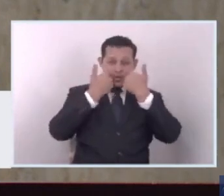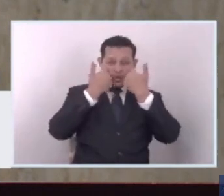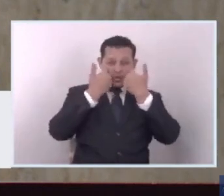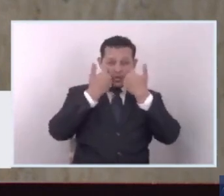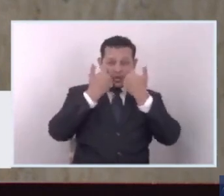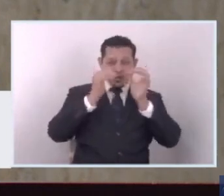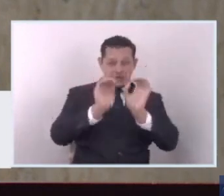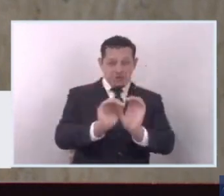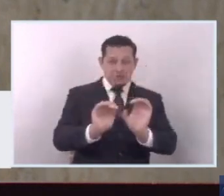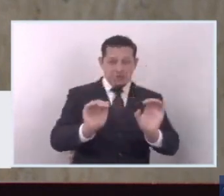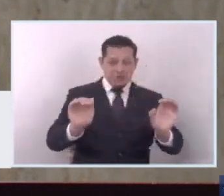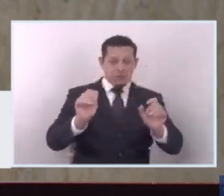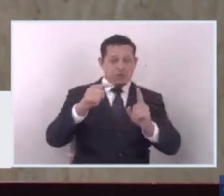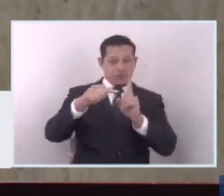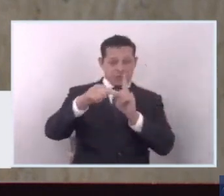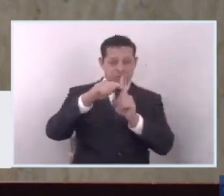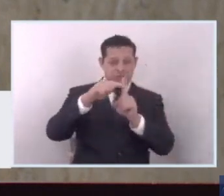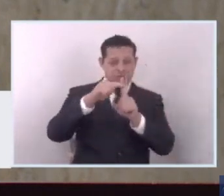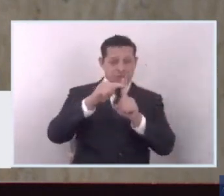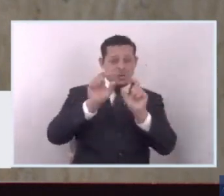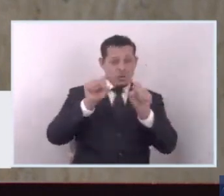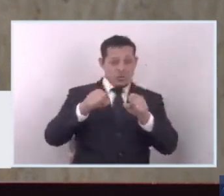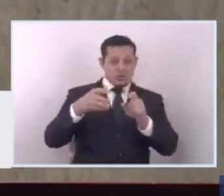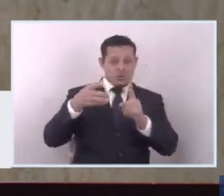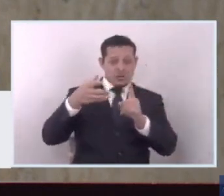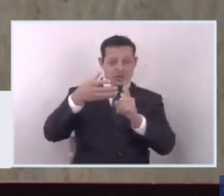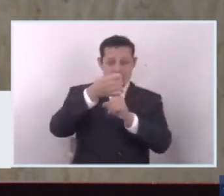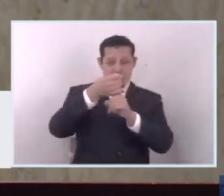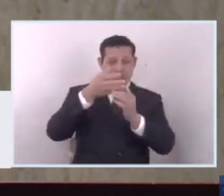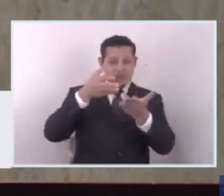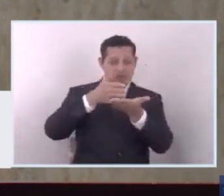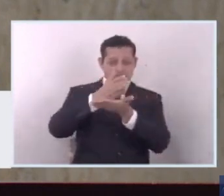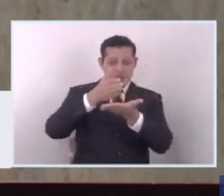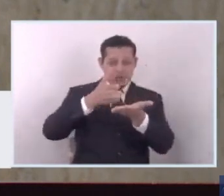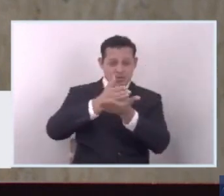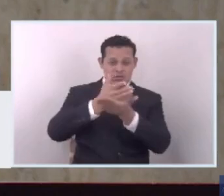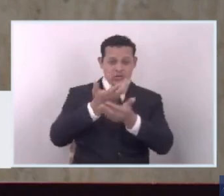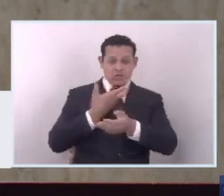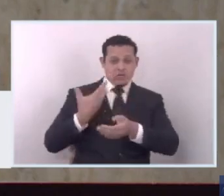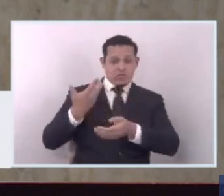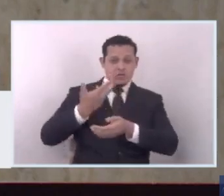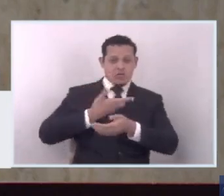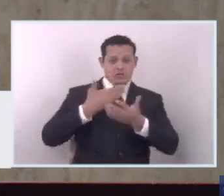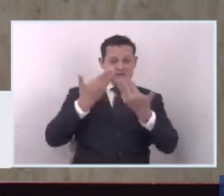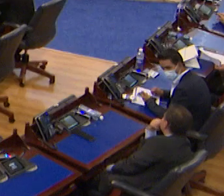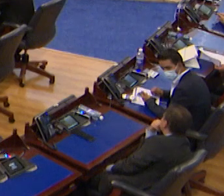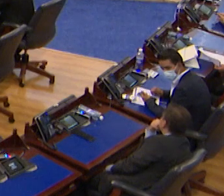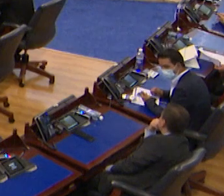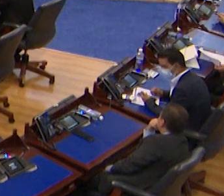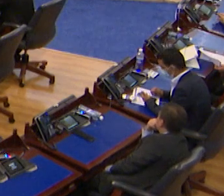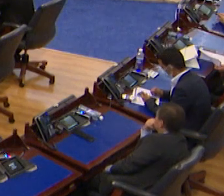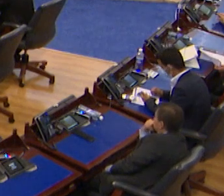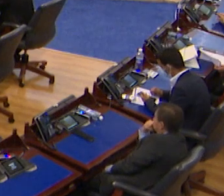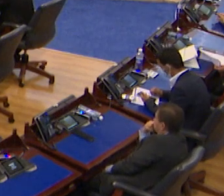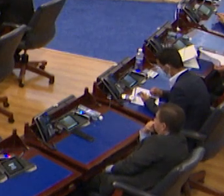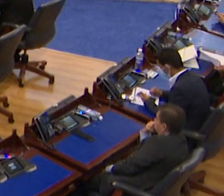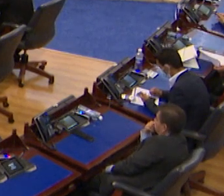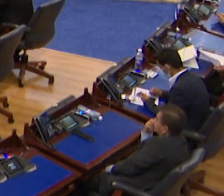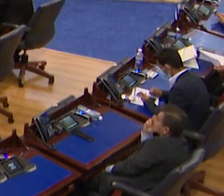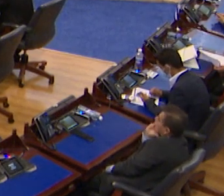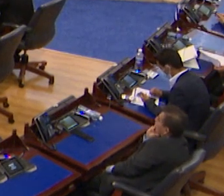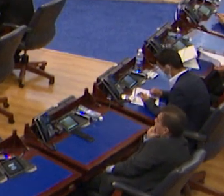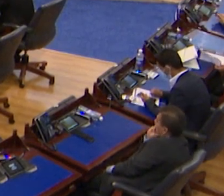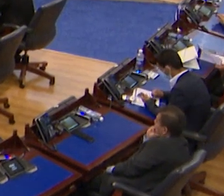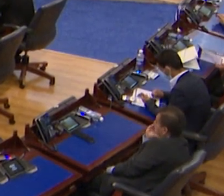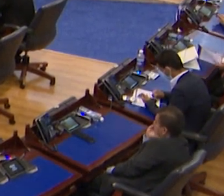nuestra niñez el poder tener acceso a todo este tipo de tecnología para la ejecución de